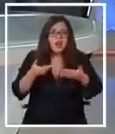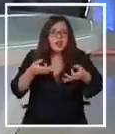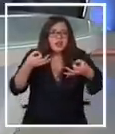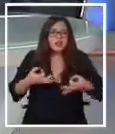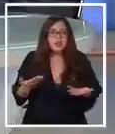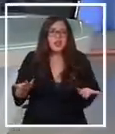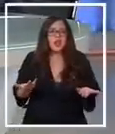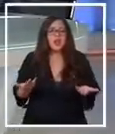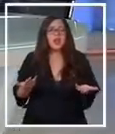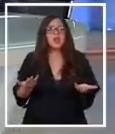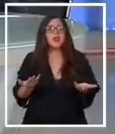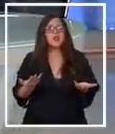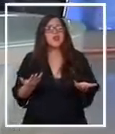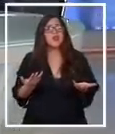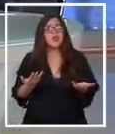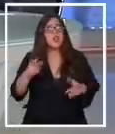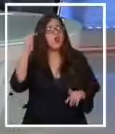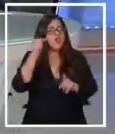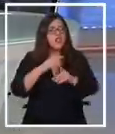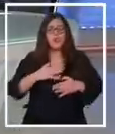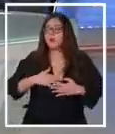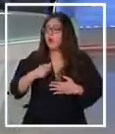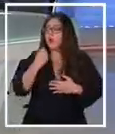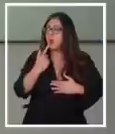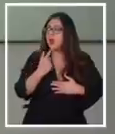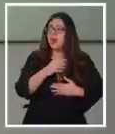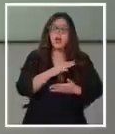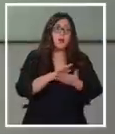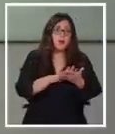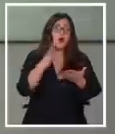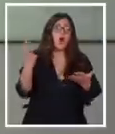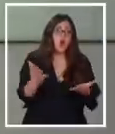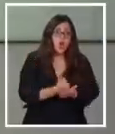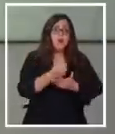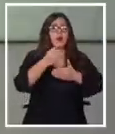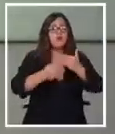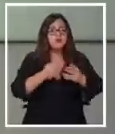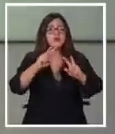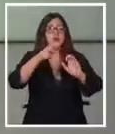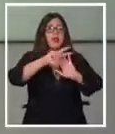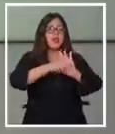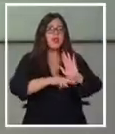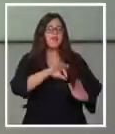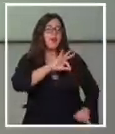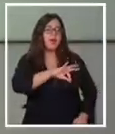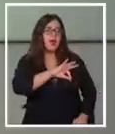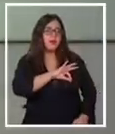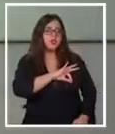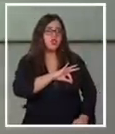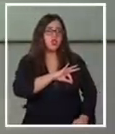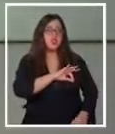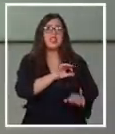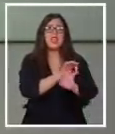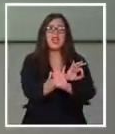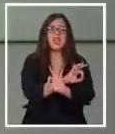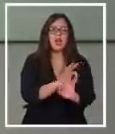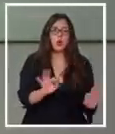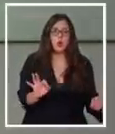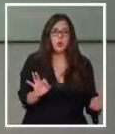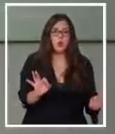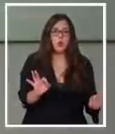lo que me lo voy a jugar es que logremos sacar adelante la reforma de pensiones y que ningún sector